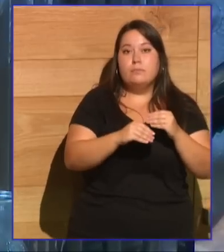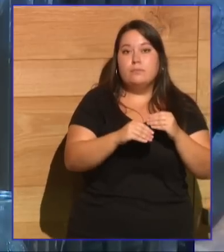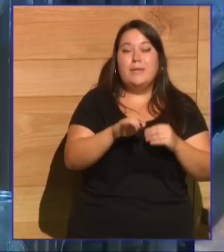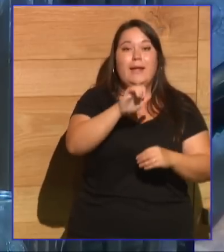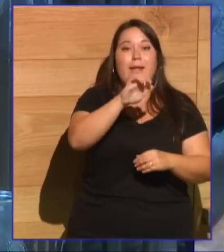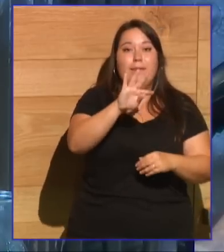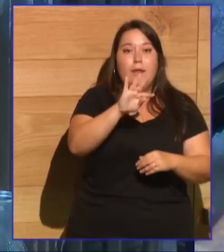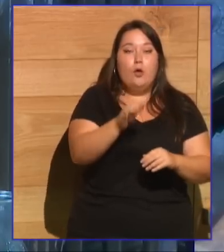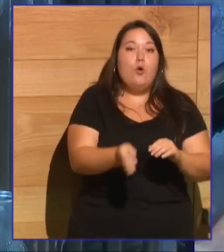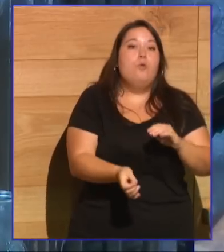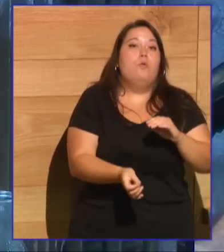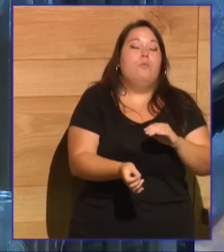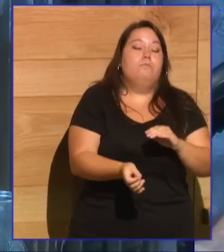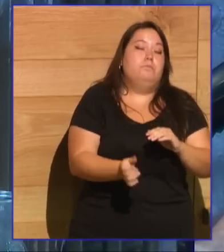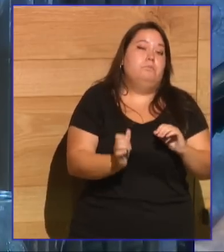creo